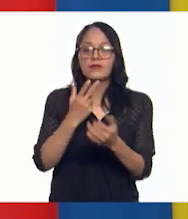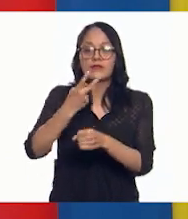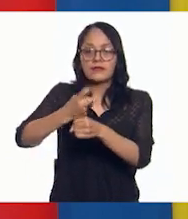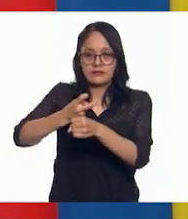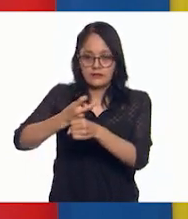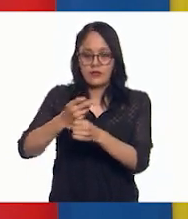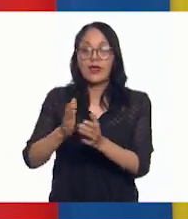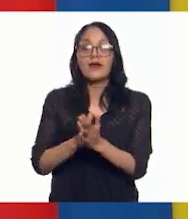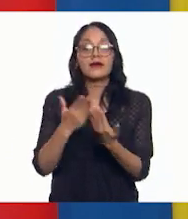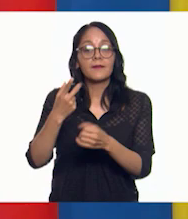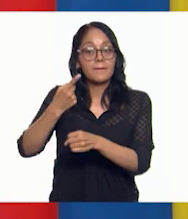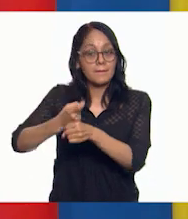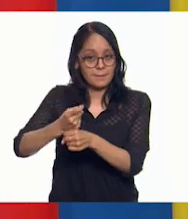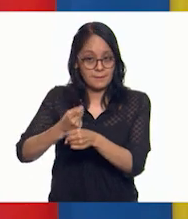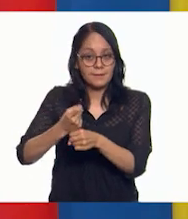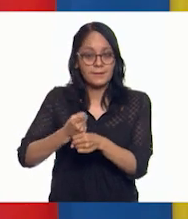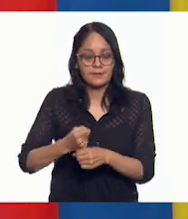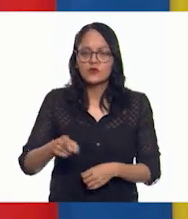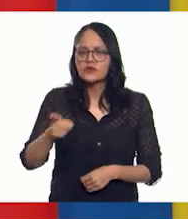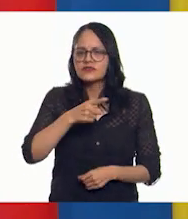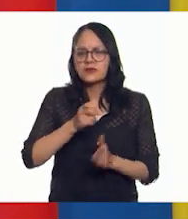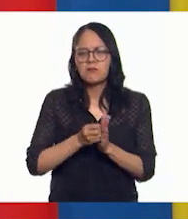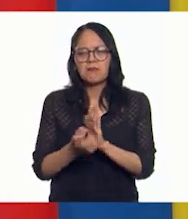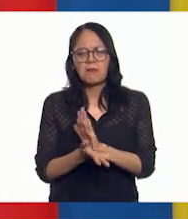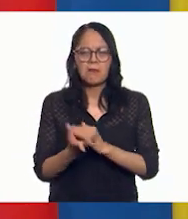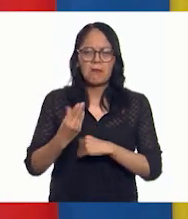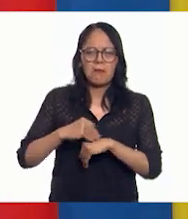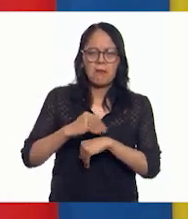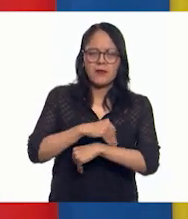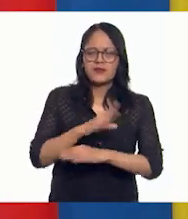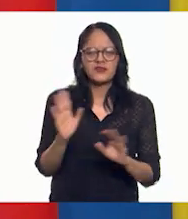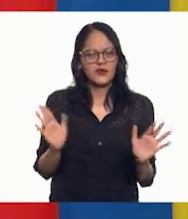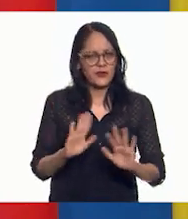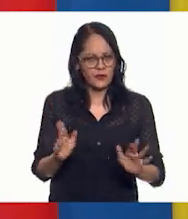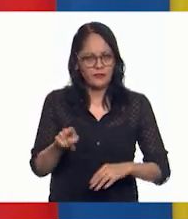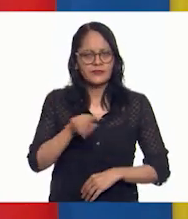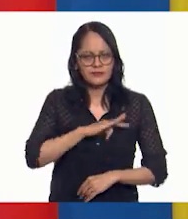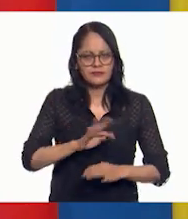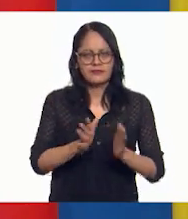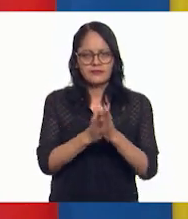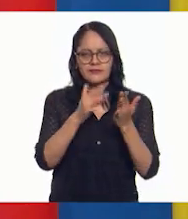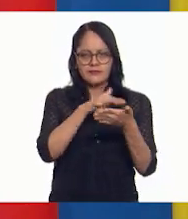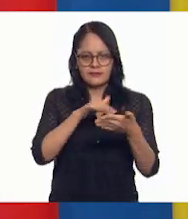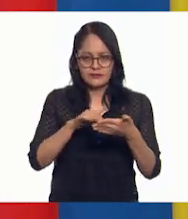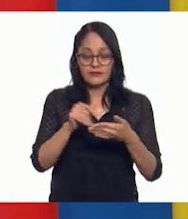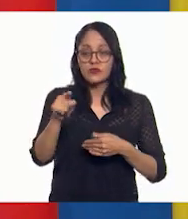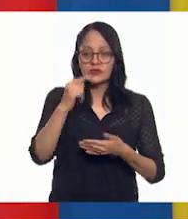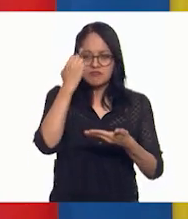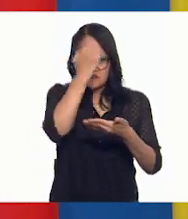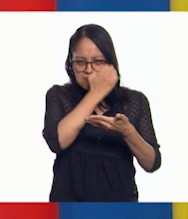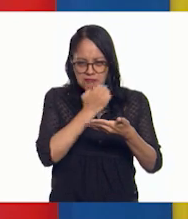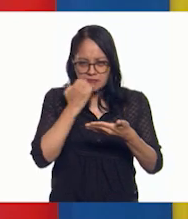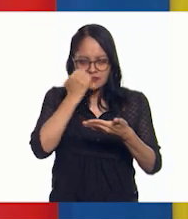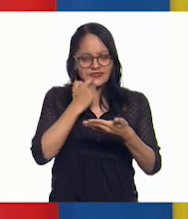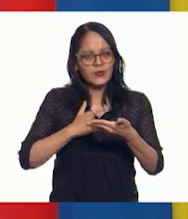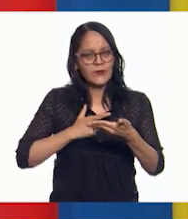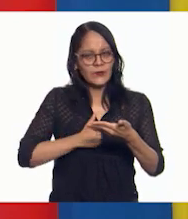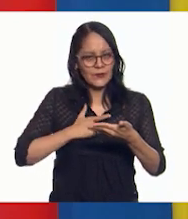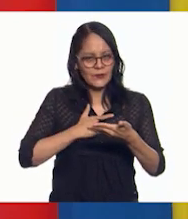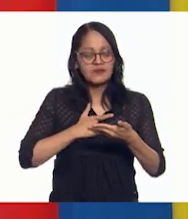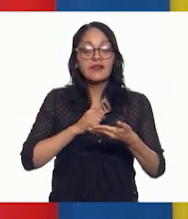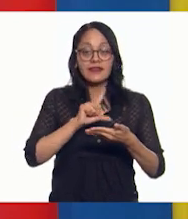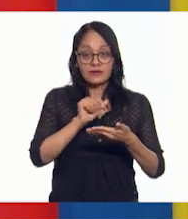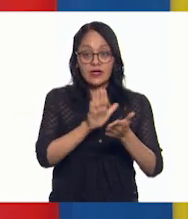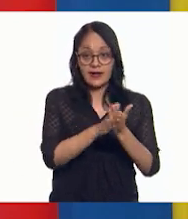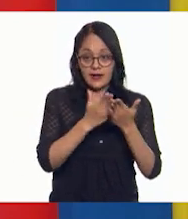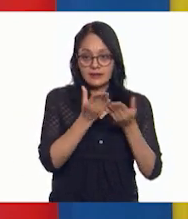y primero. Así que no hay pretextos para no leerlos, evidentemente. Hay que analizarlos, disfrutarlos y compartirlos. Los